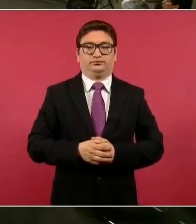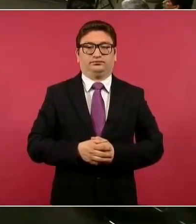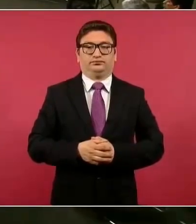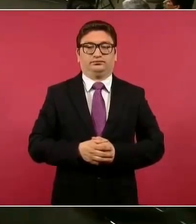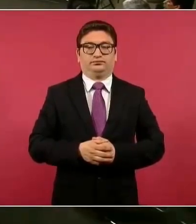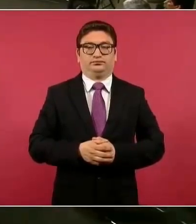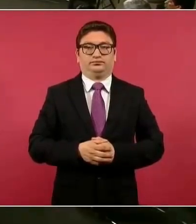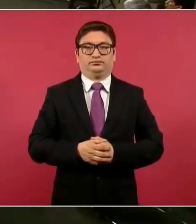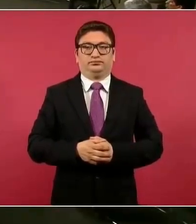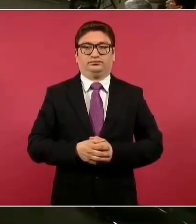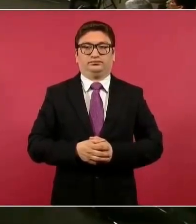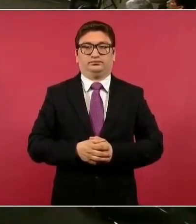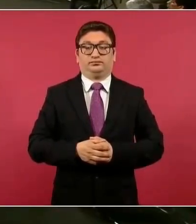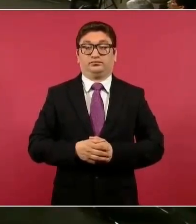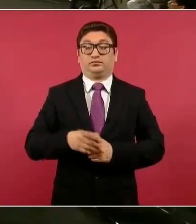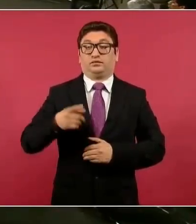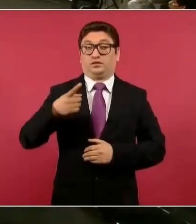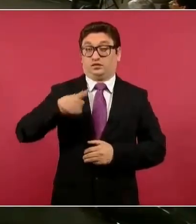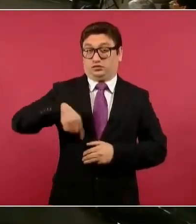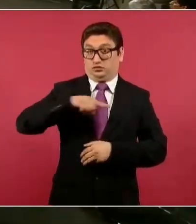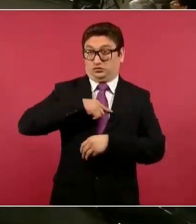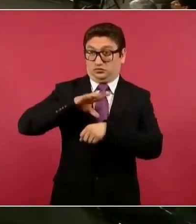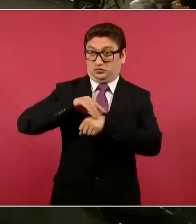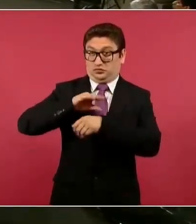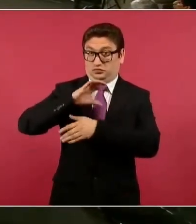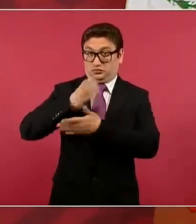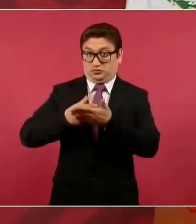Nos dieron una concesión